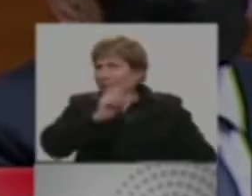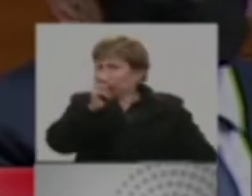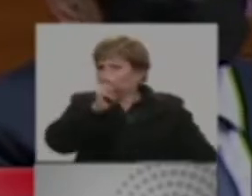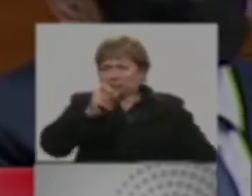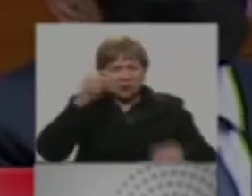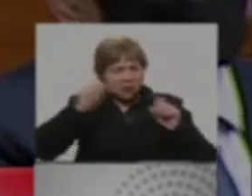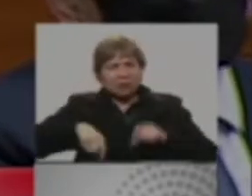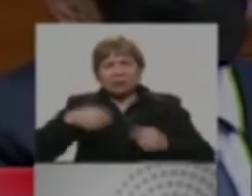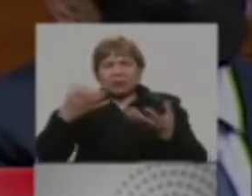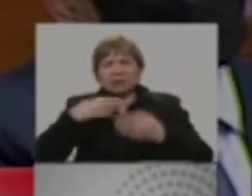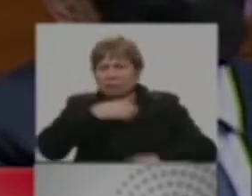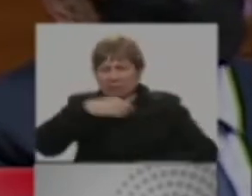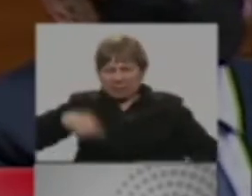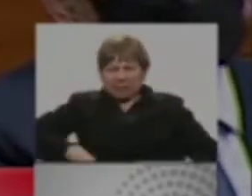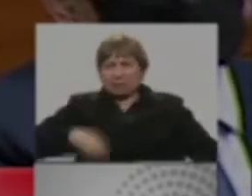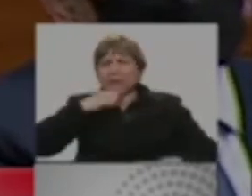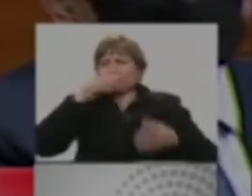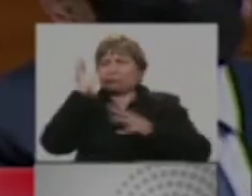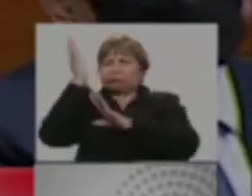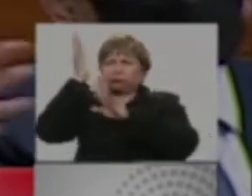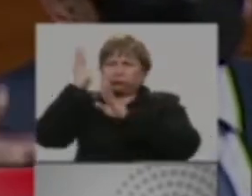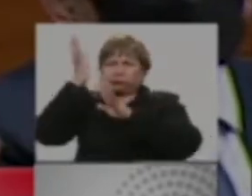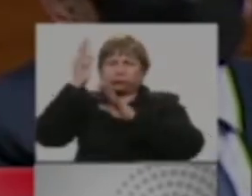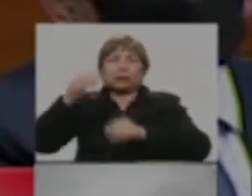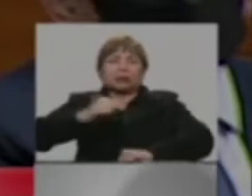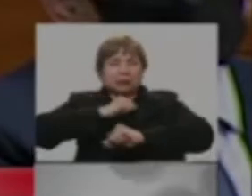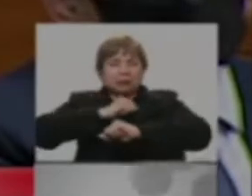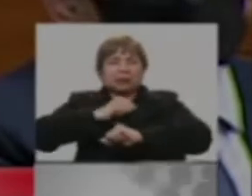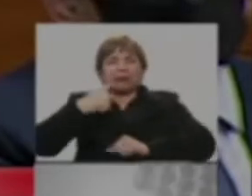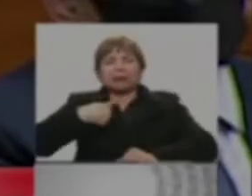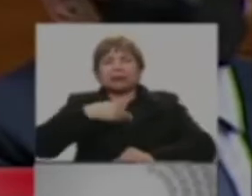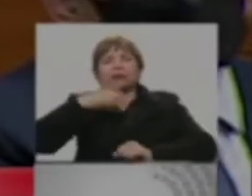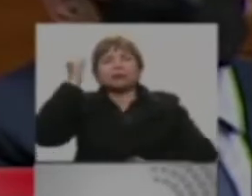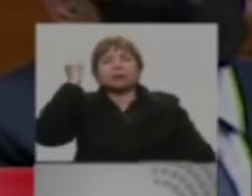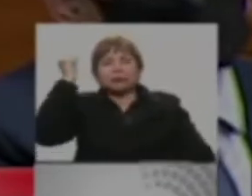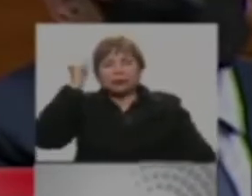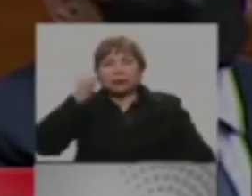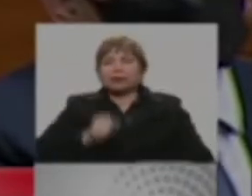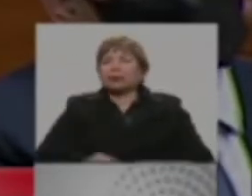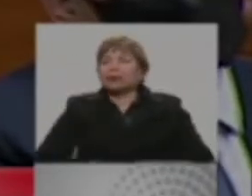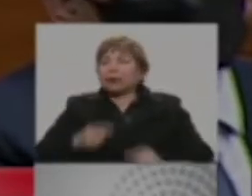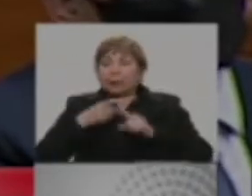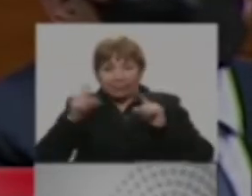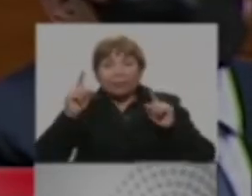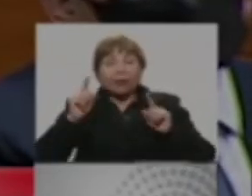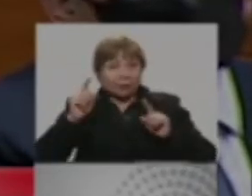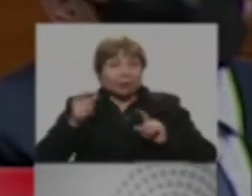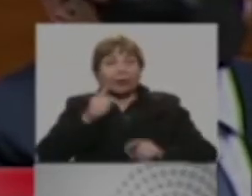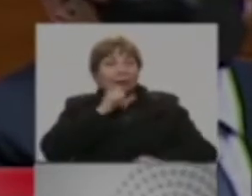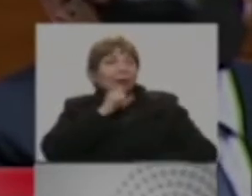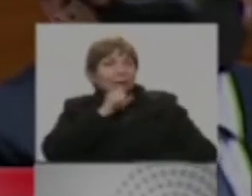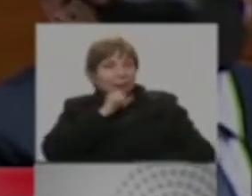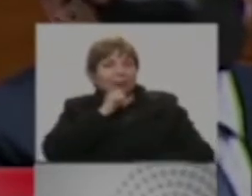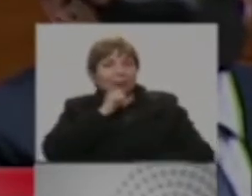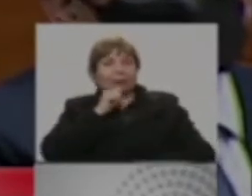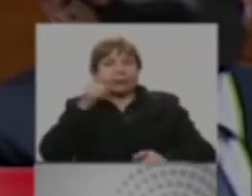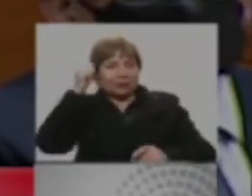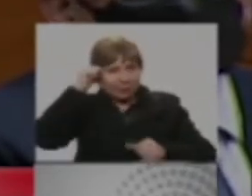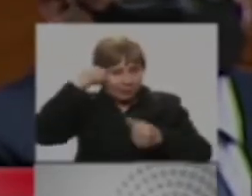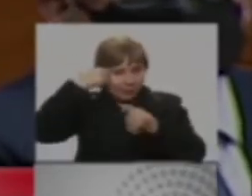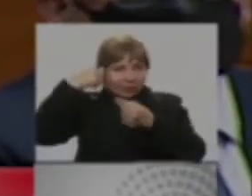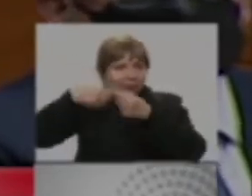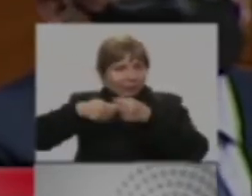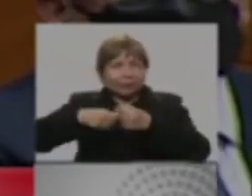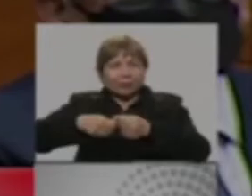No se merece un premier que discursea sobre la defensa de nuestros derechos, pero que en privado, y lo